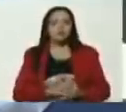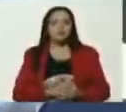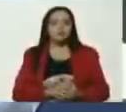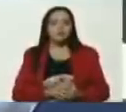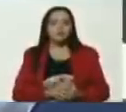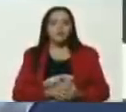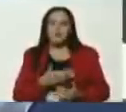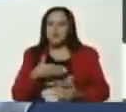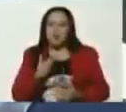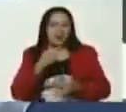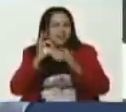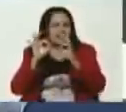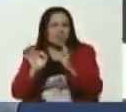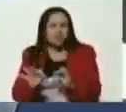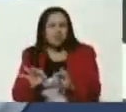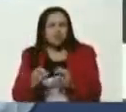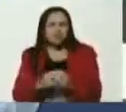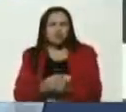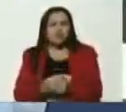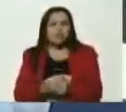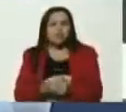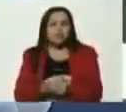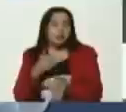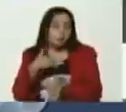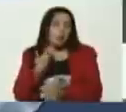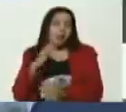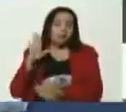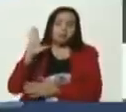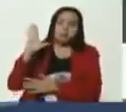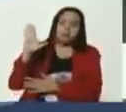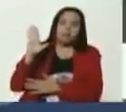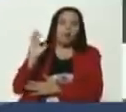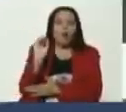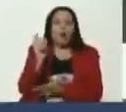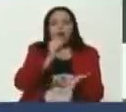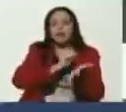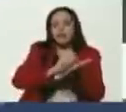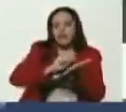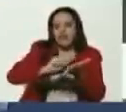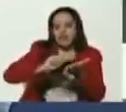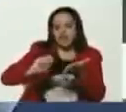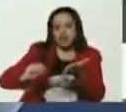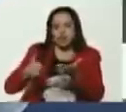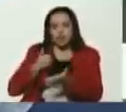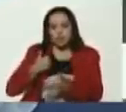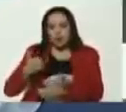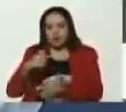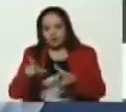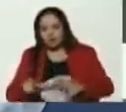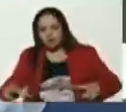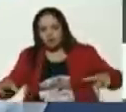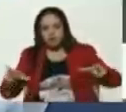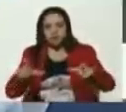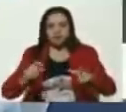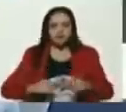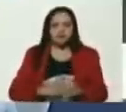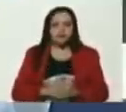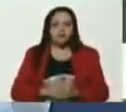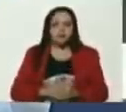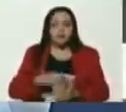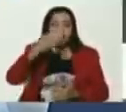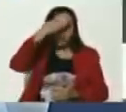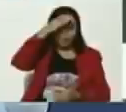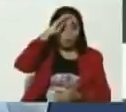puede jurarlo si sabe jurar, puede escribirlo donde quiera, que a Cuba y